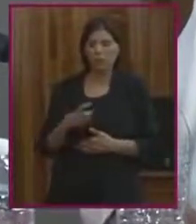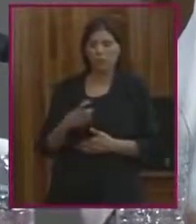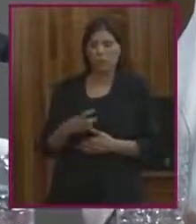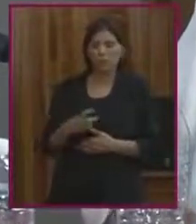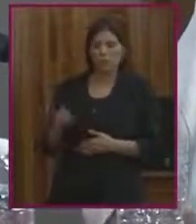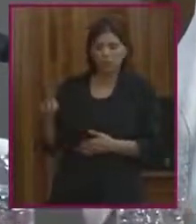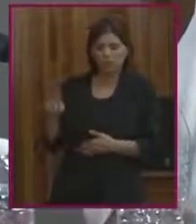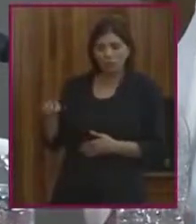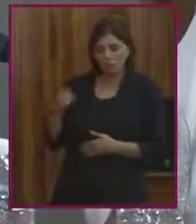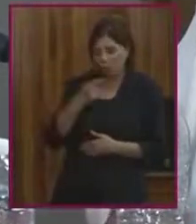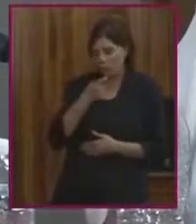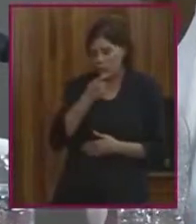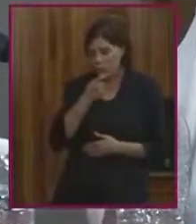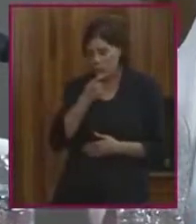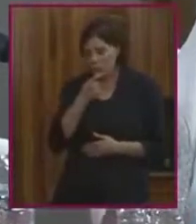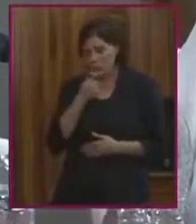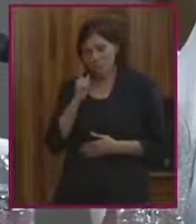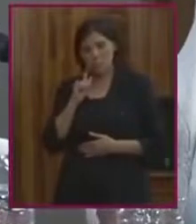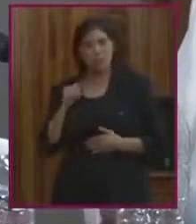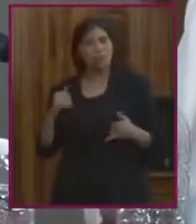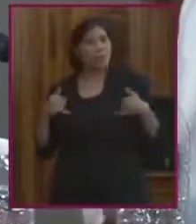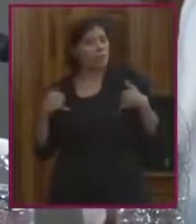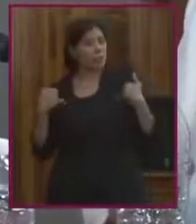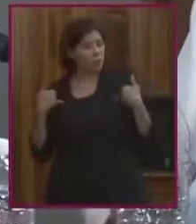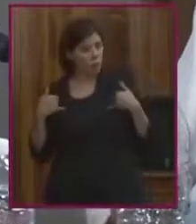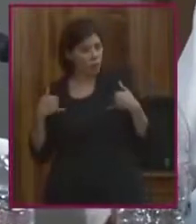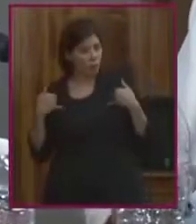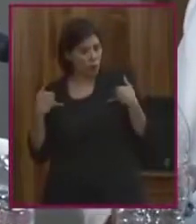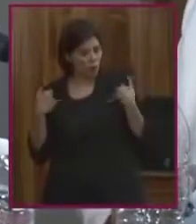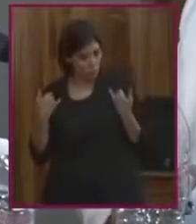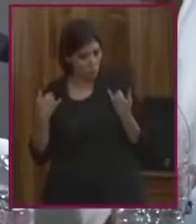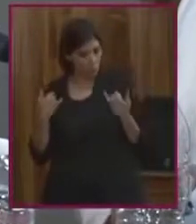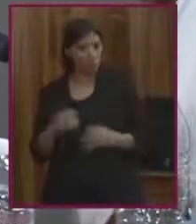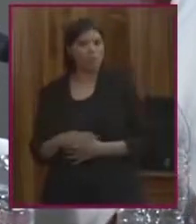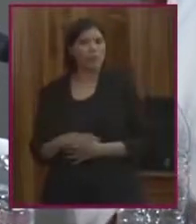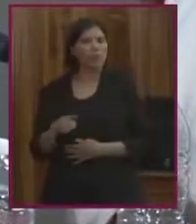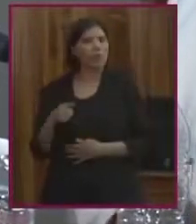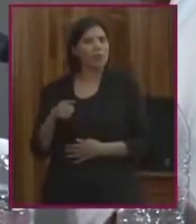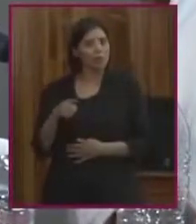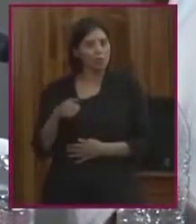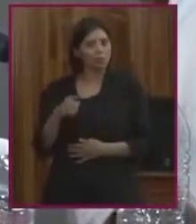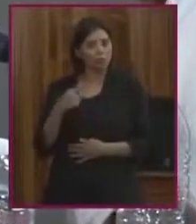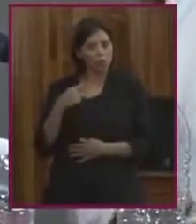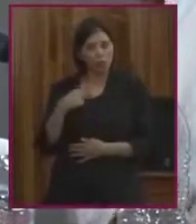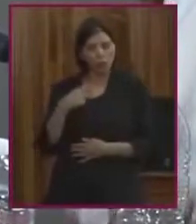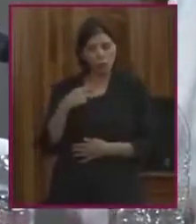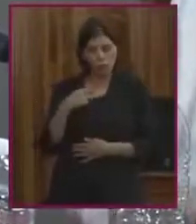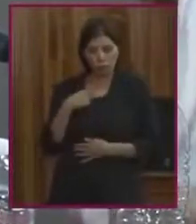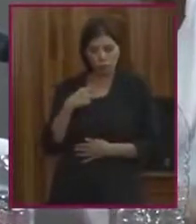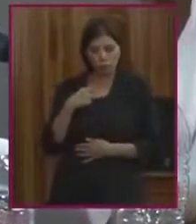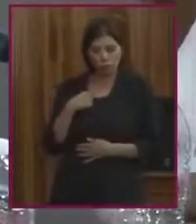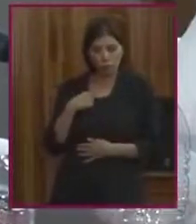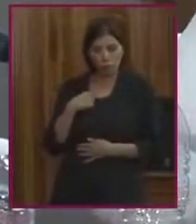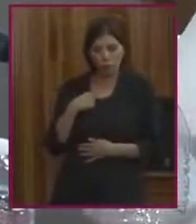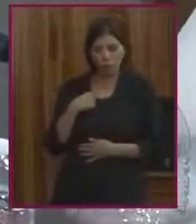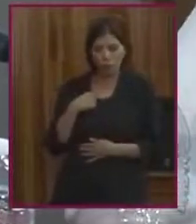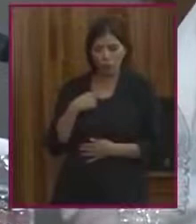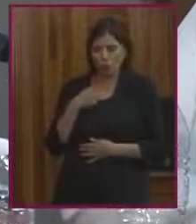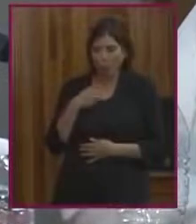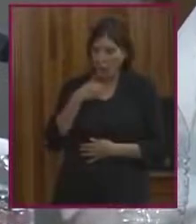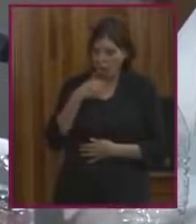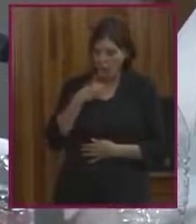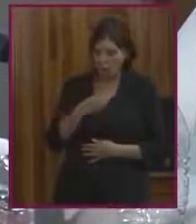niños, estas niñas, estos adolescentes y estos jóvenes. Entonces yo insistiría que si esta estrategia de acompañamiento a